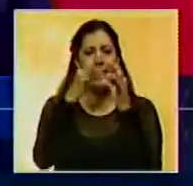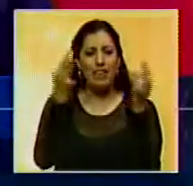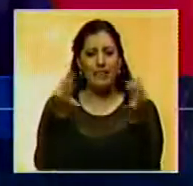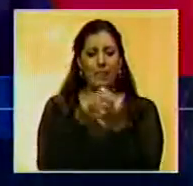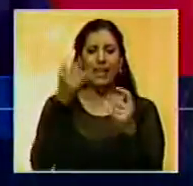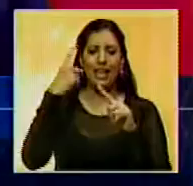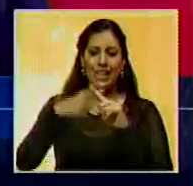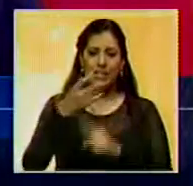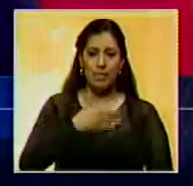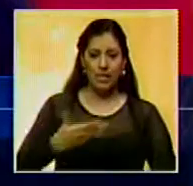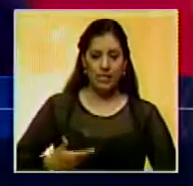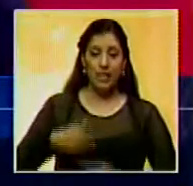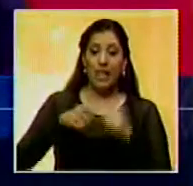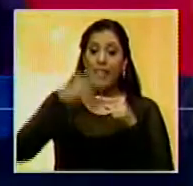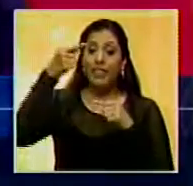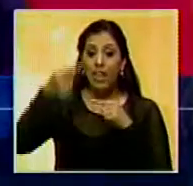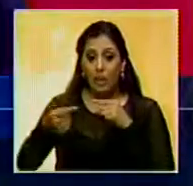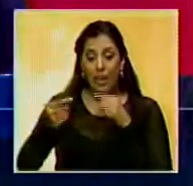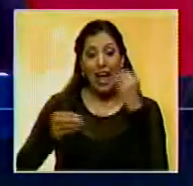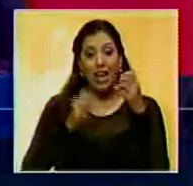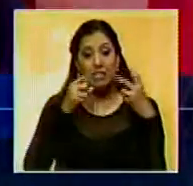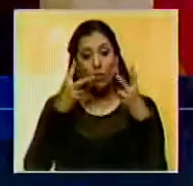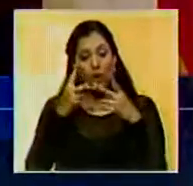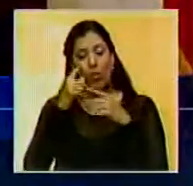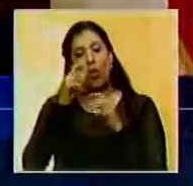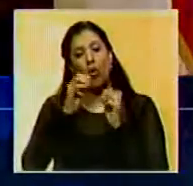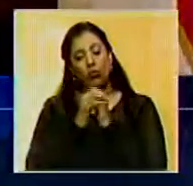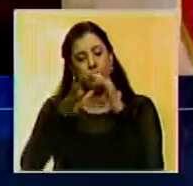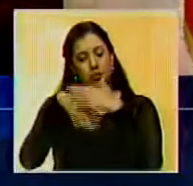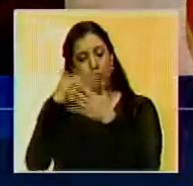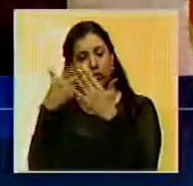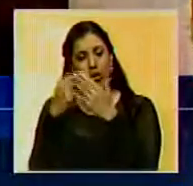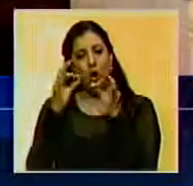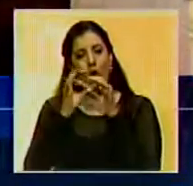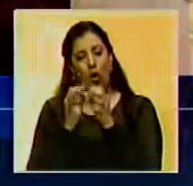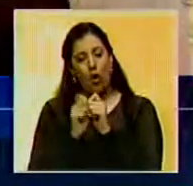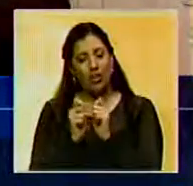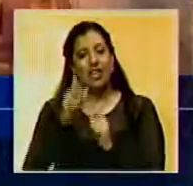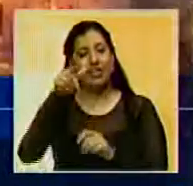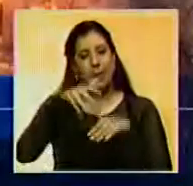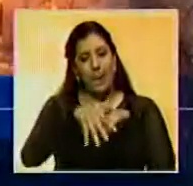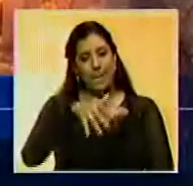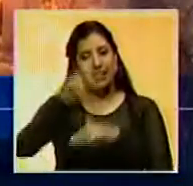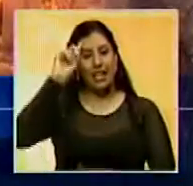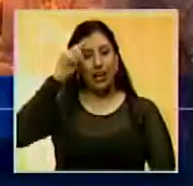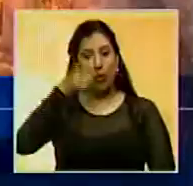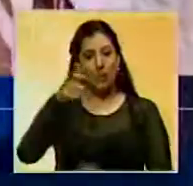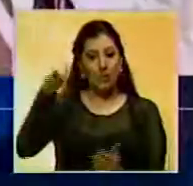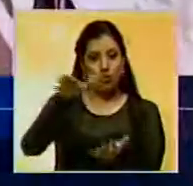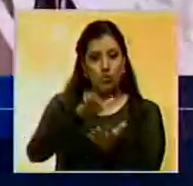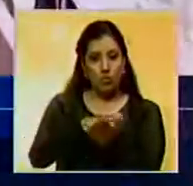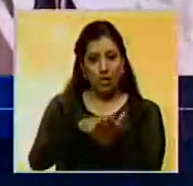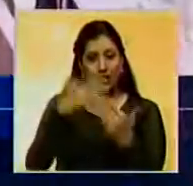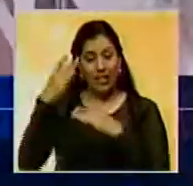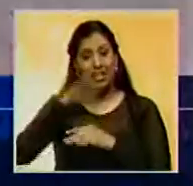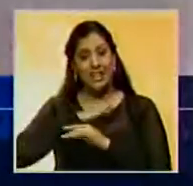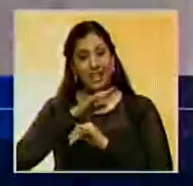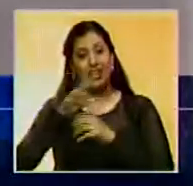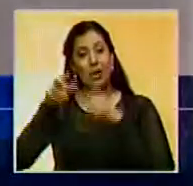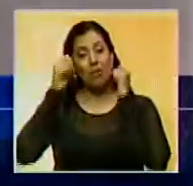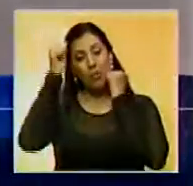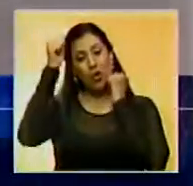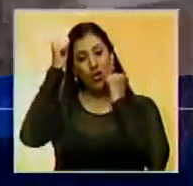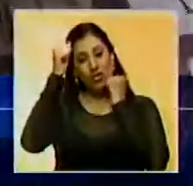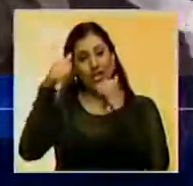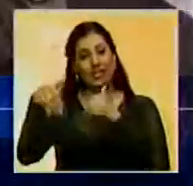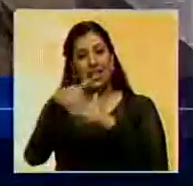del exmandatario. Posteriormente se realizaron vigilias, así como una marcha en memoria de las víctimas del hecho, la cual terminó en